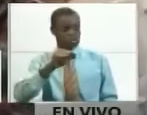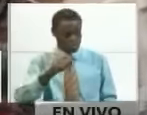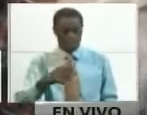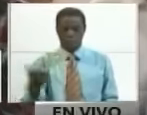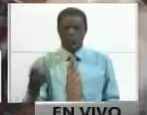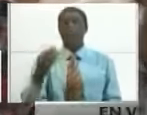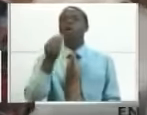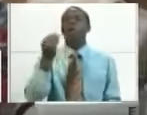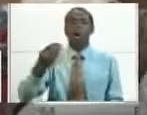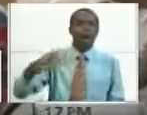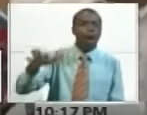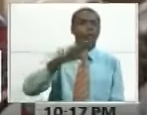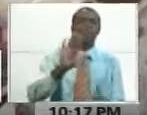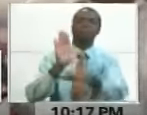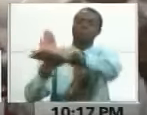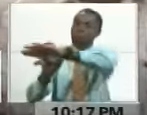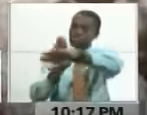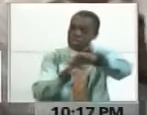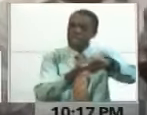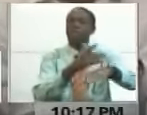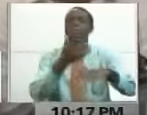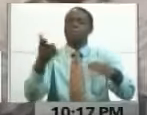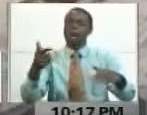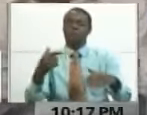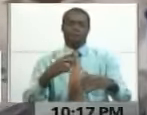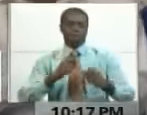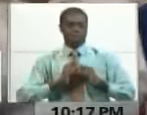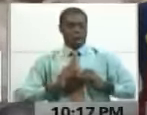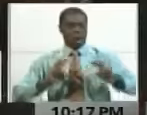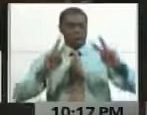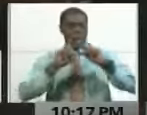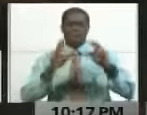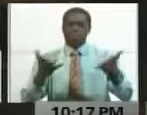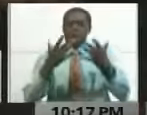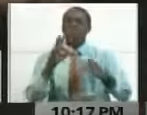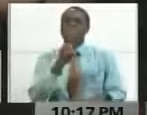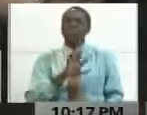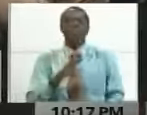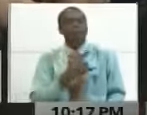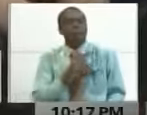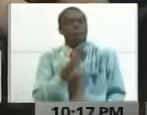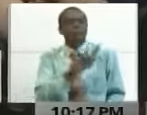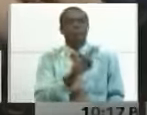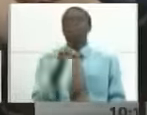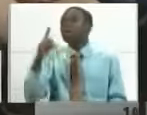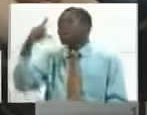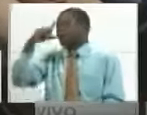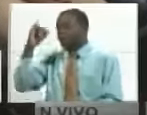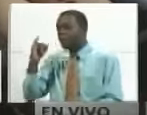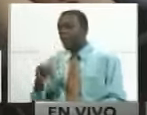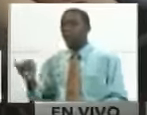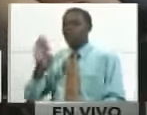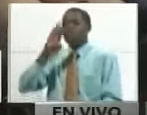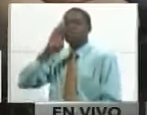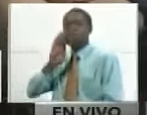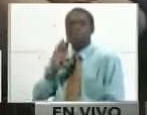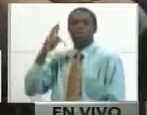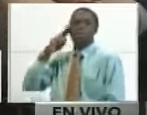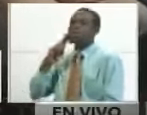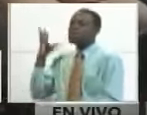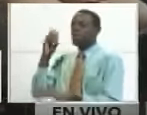motivarla, llenarla de amor a la patria, de valores, seguir sembrando a Bolívar, a Zamora, a Fabricio Ojeda en su